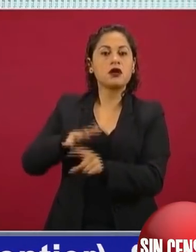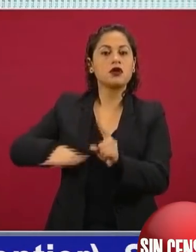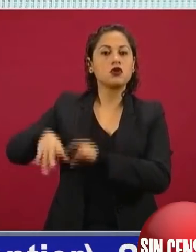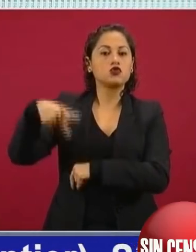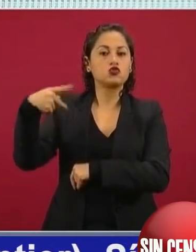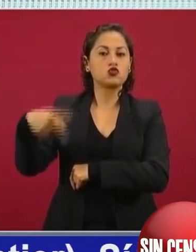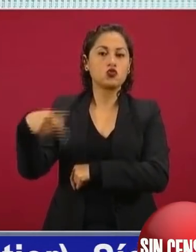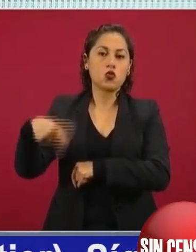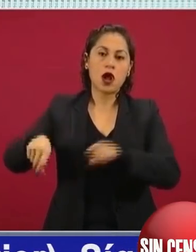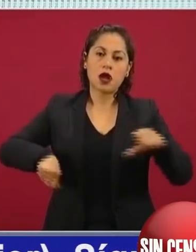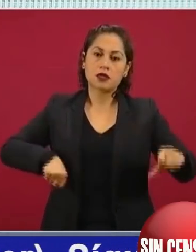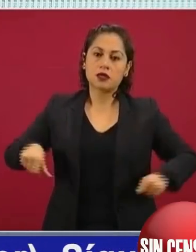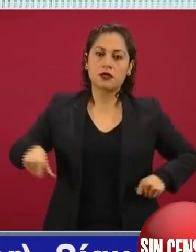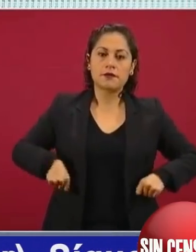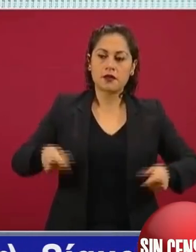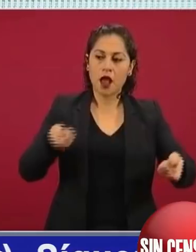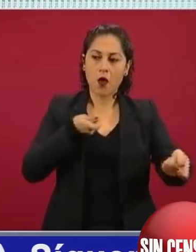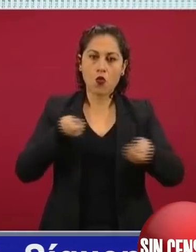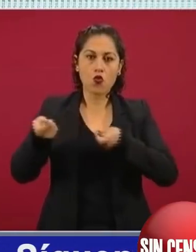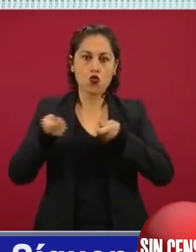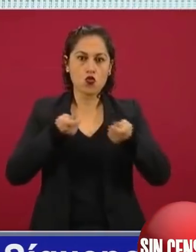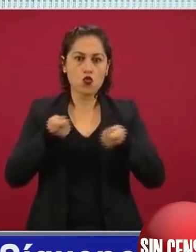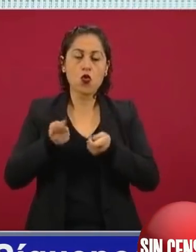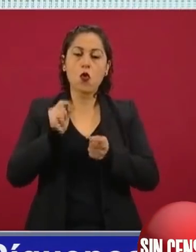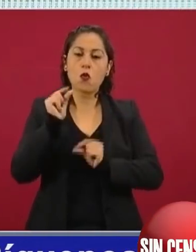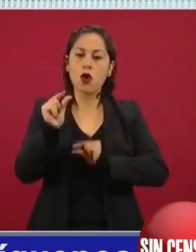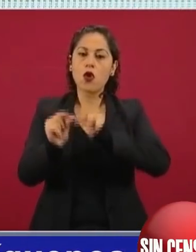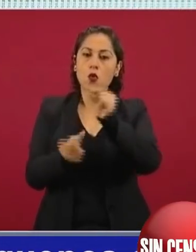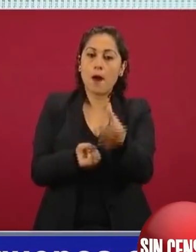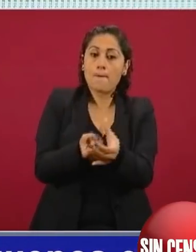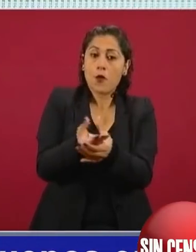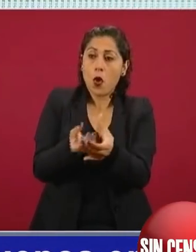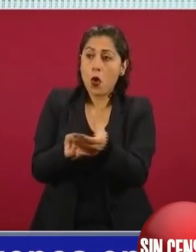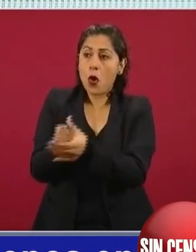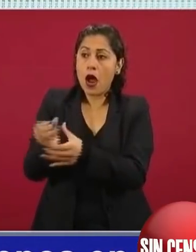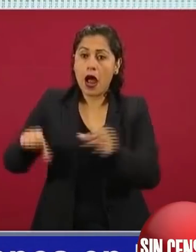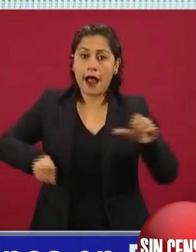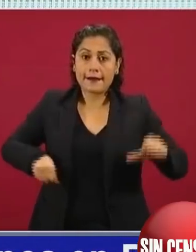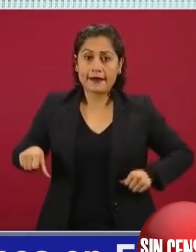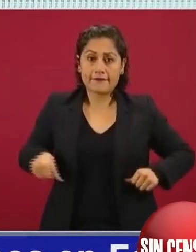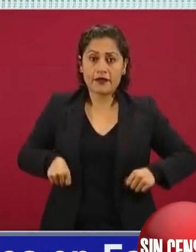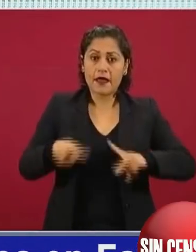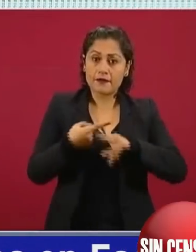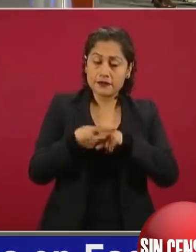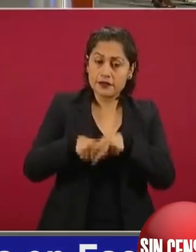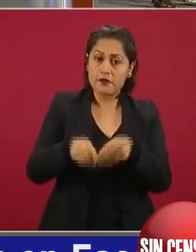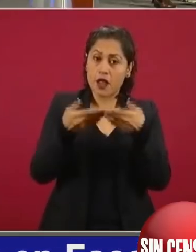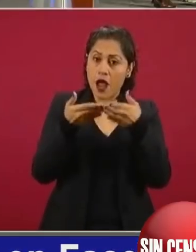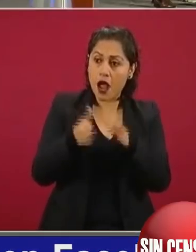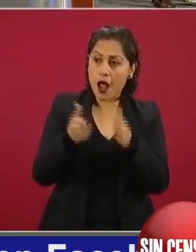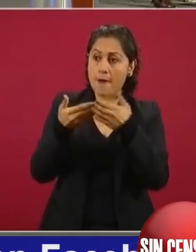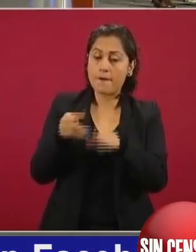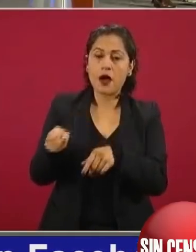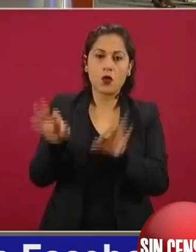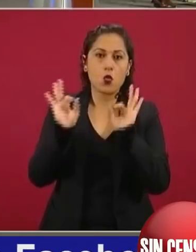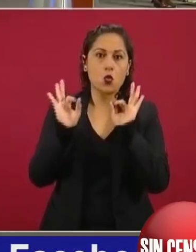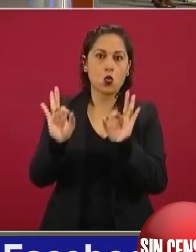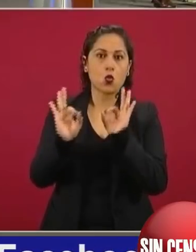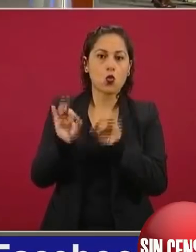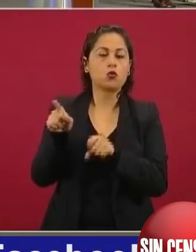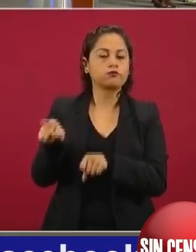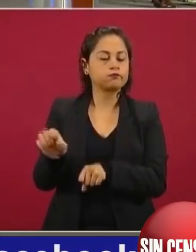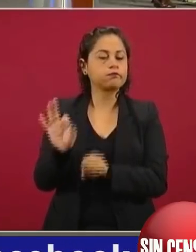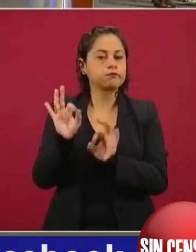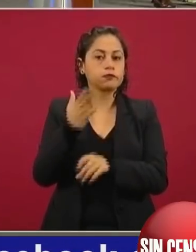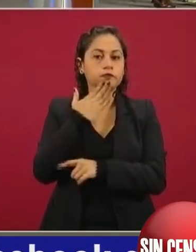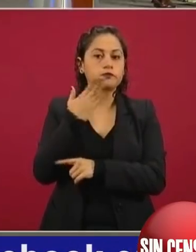planeación del proceso de desconfinamiento que ha logrado posiblemente uno de los mejores balances a nivel nacional entre reactivar la